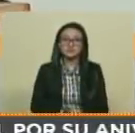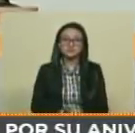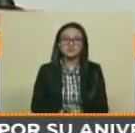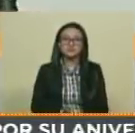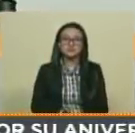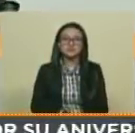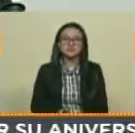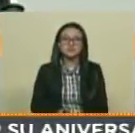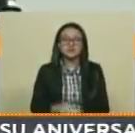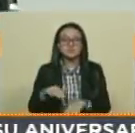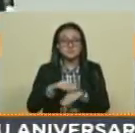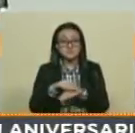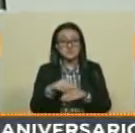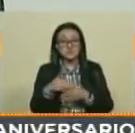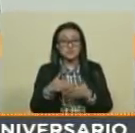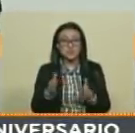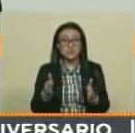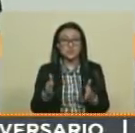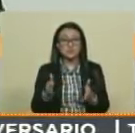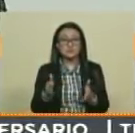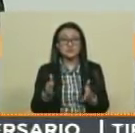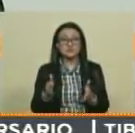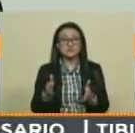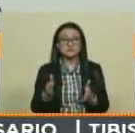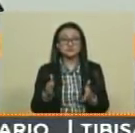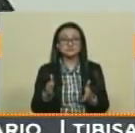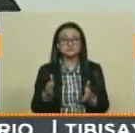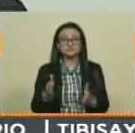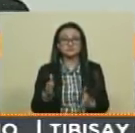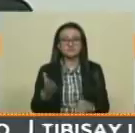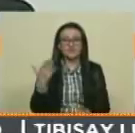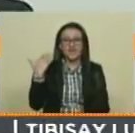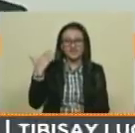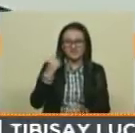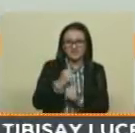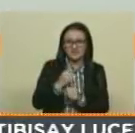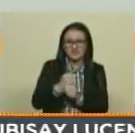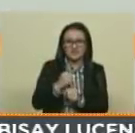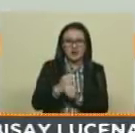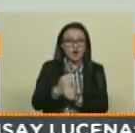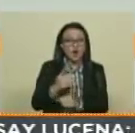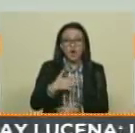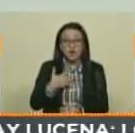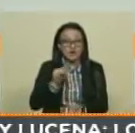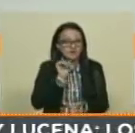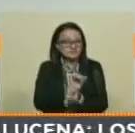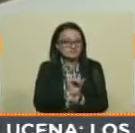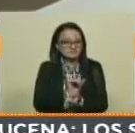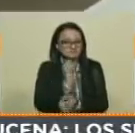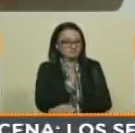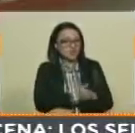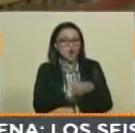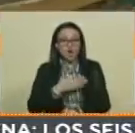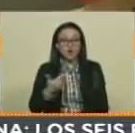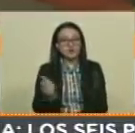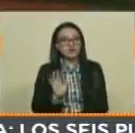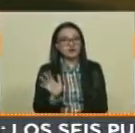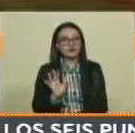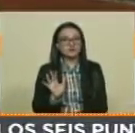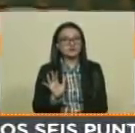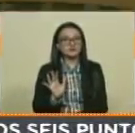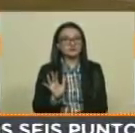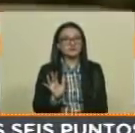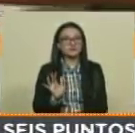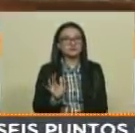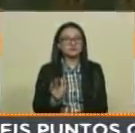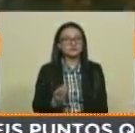El Ministerio Público en la anterior gestión se negó a imputar a las personas detenidas por alteraciones